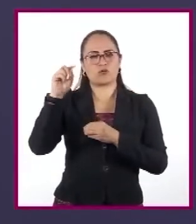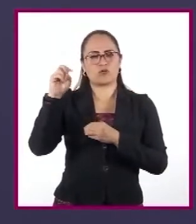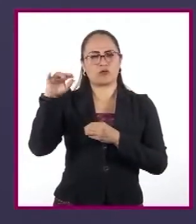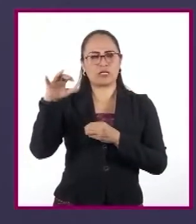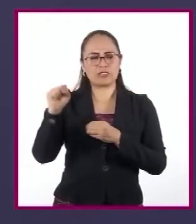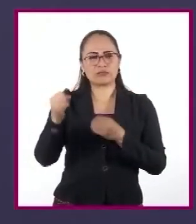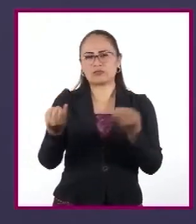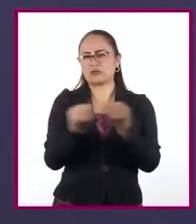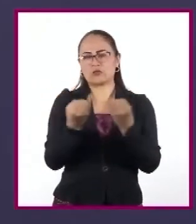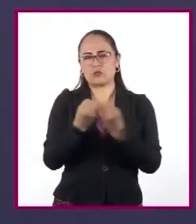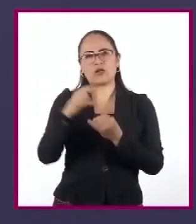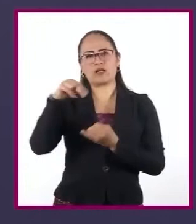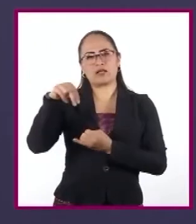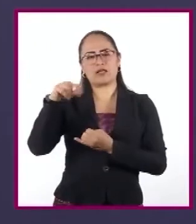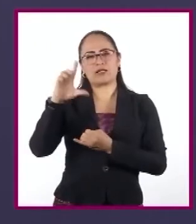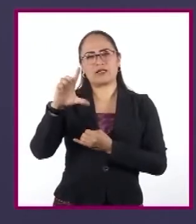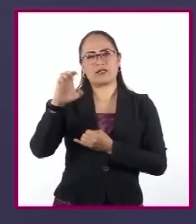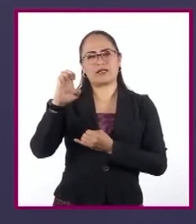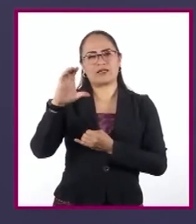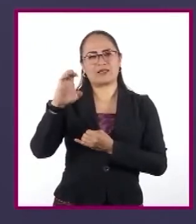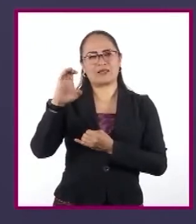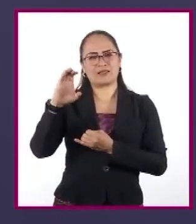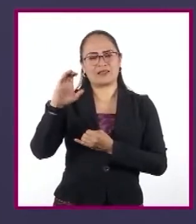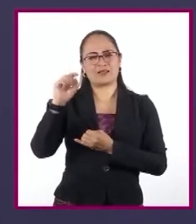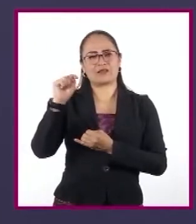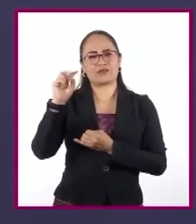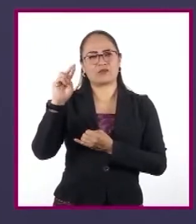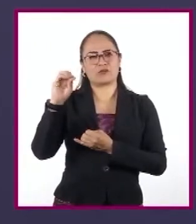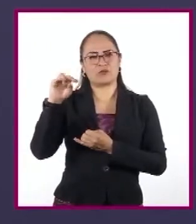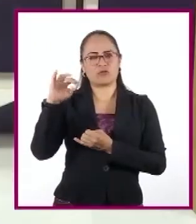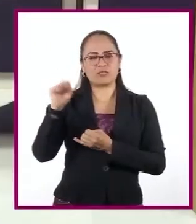electrones? Bien, 3.